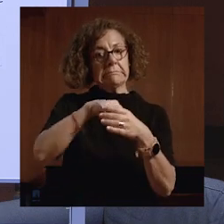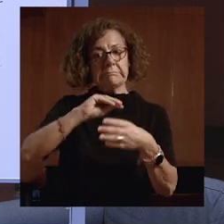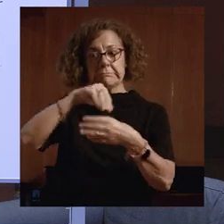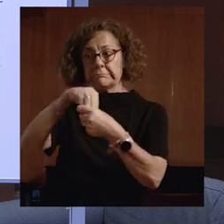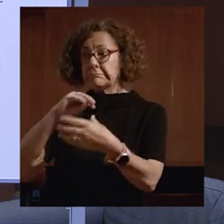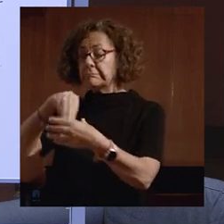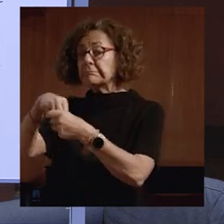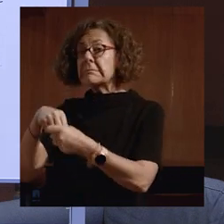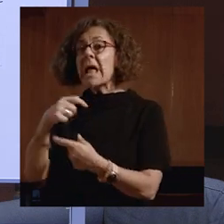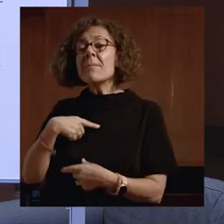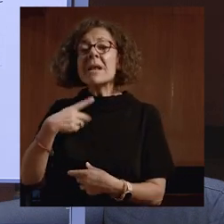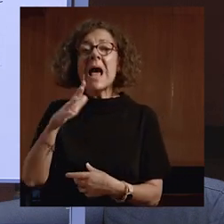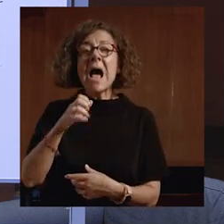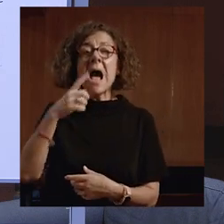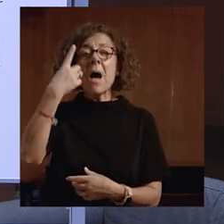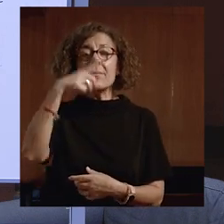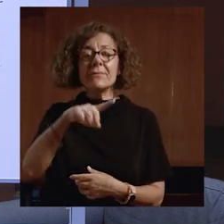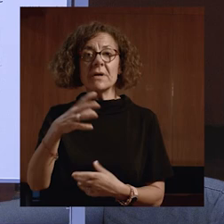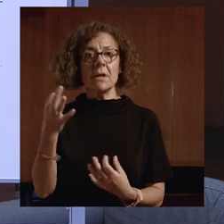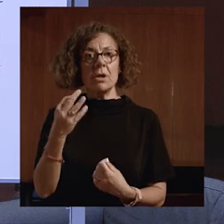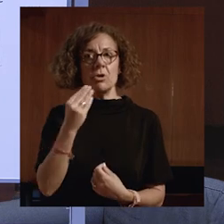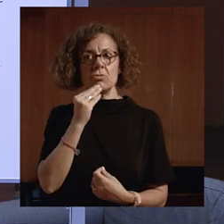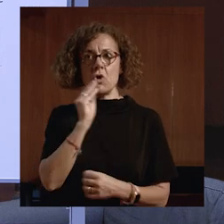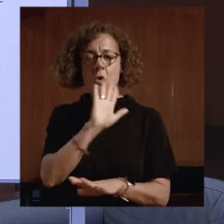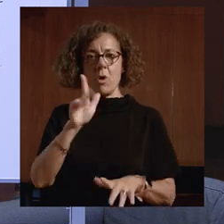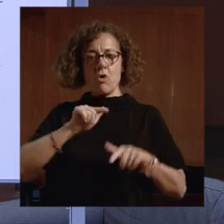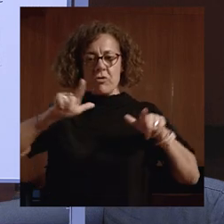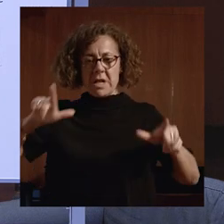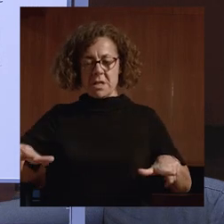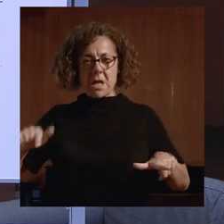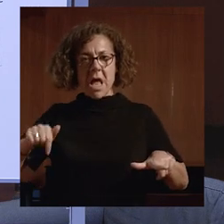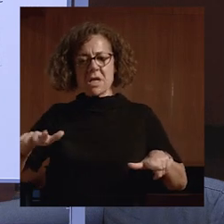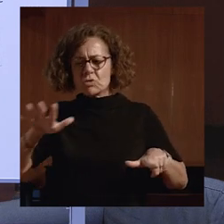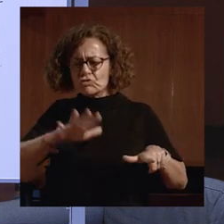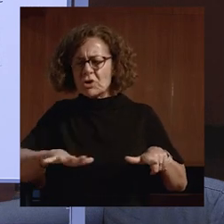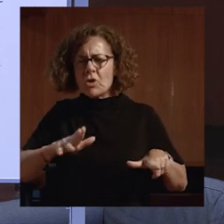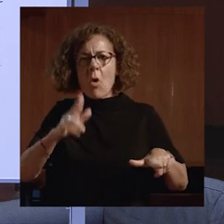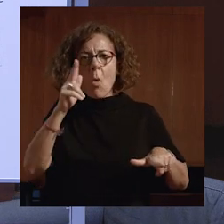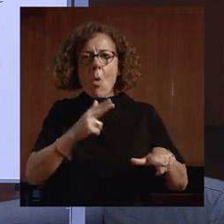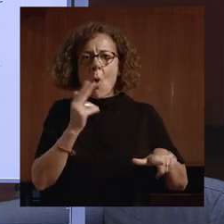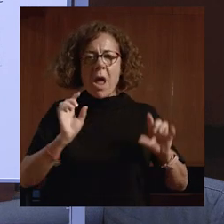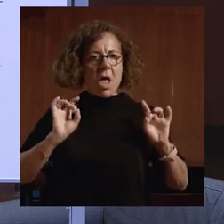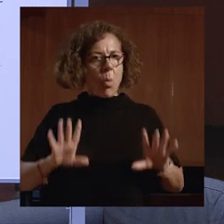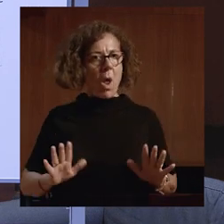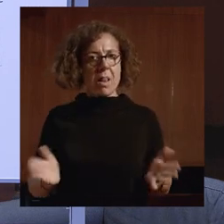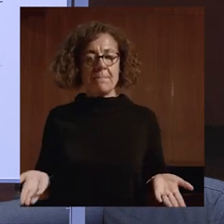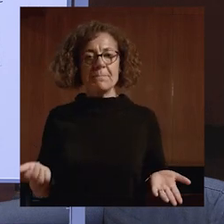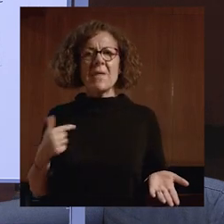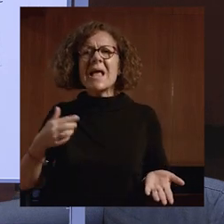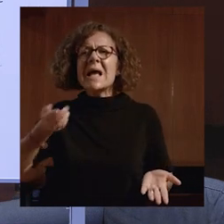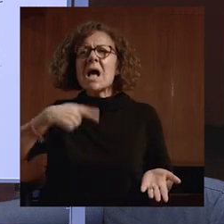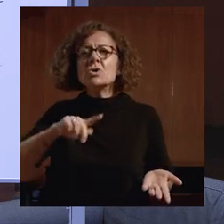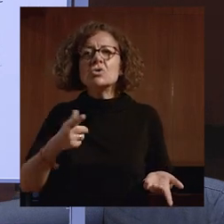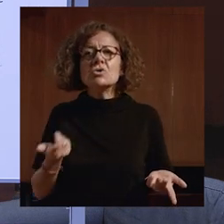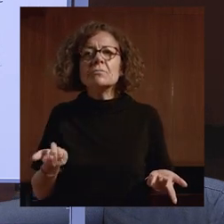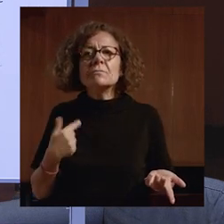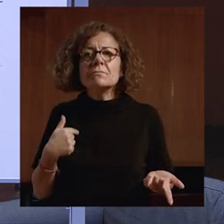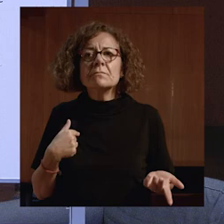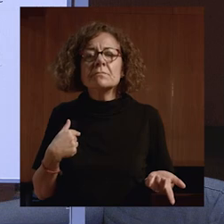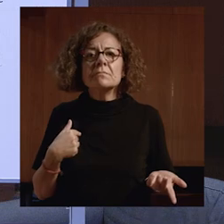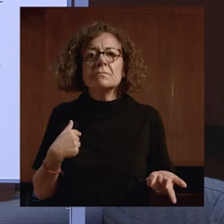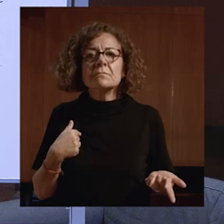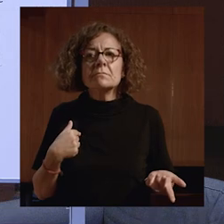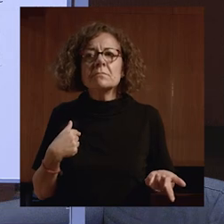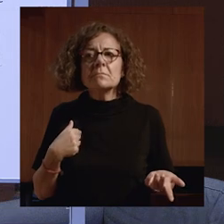aprender, bueno, lo sagrado del escenario. Esto es un sitio sagrado. Y a nosotros los músicos nos lanzan a la que te